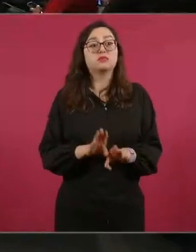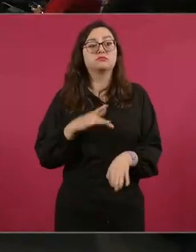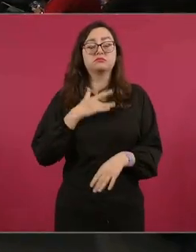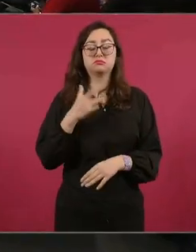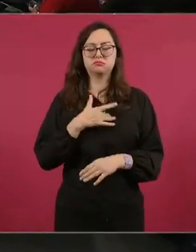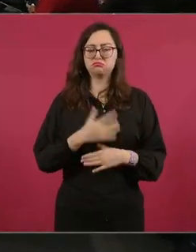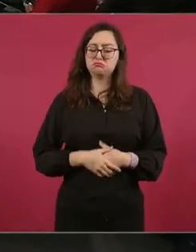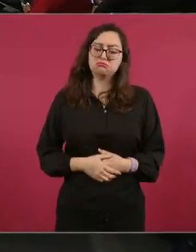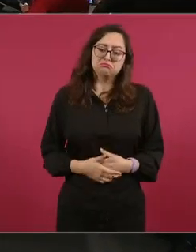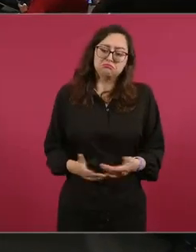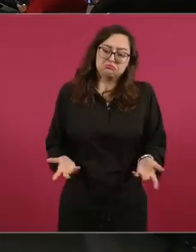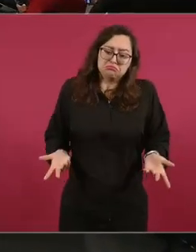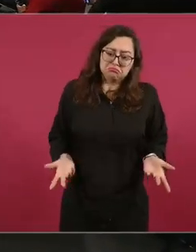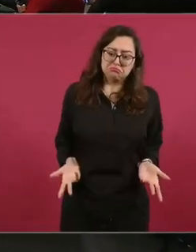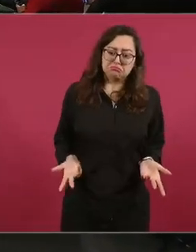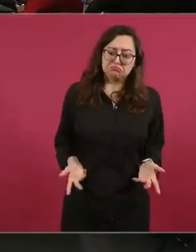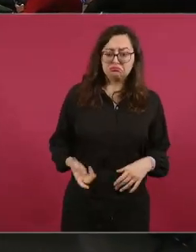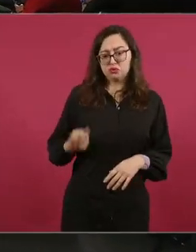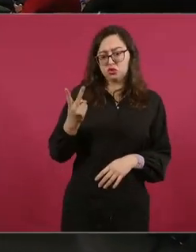se pudieron